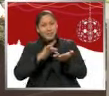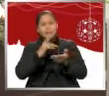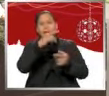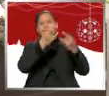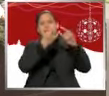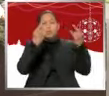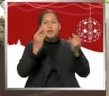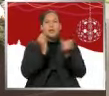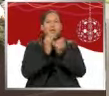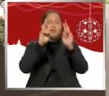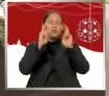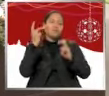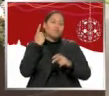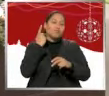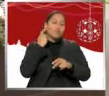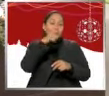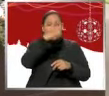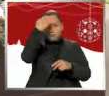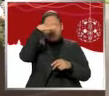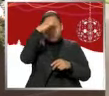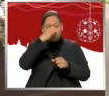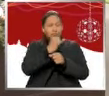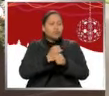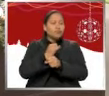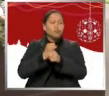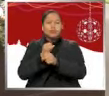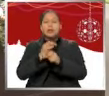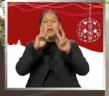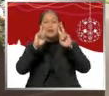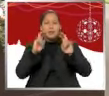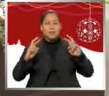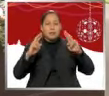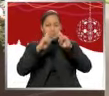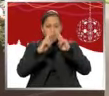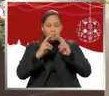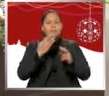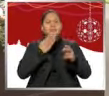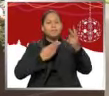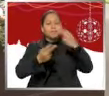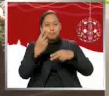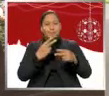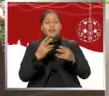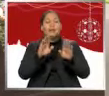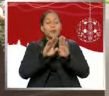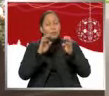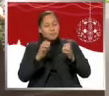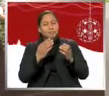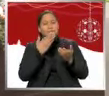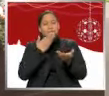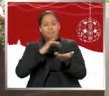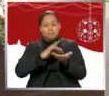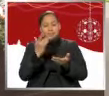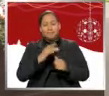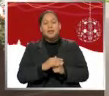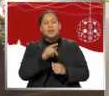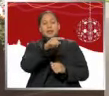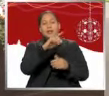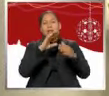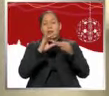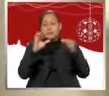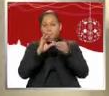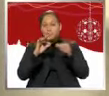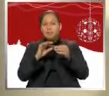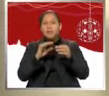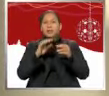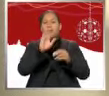y politóloga y especialista en asuntos religiosos. Bienvenida, ¿cómo estás? Muchas gracias, muy bien, muchas gracias. Oye, para platicar, pues,